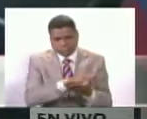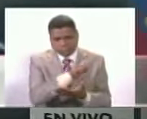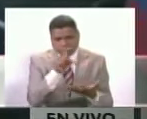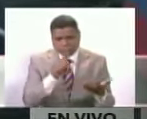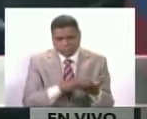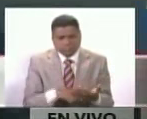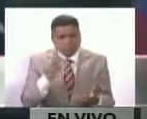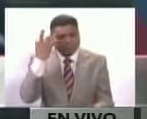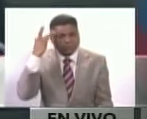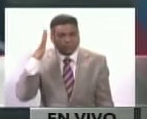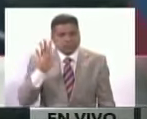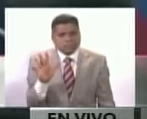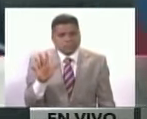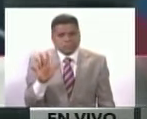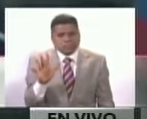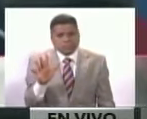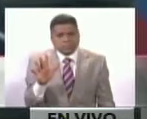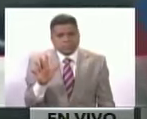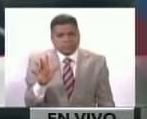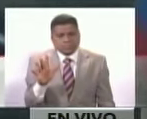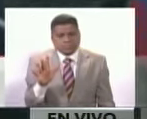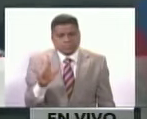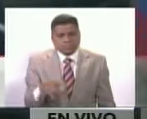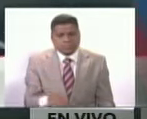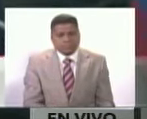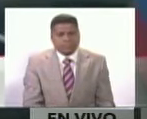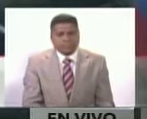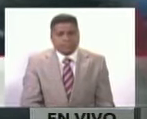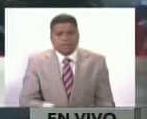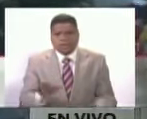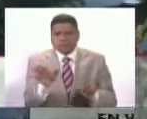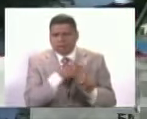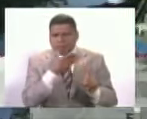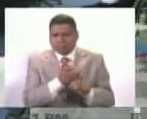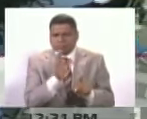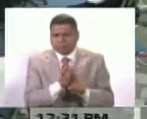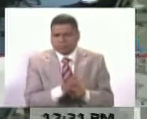Creemos que el fracaso, yo me atrevería a decir el sabotaje